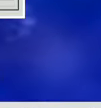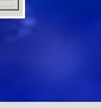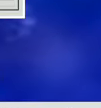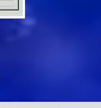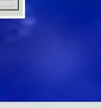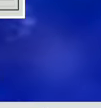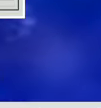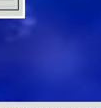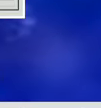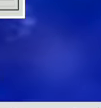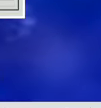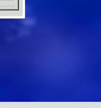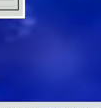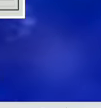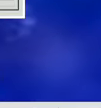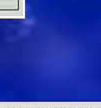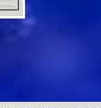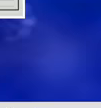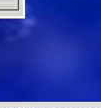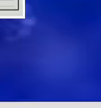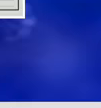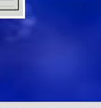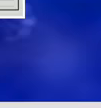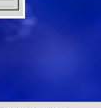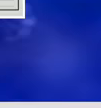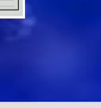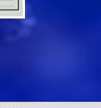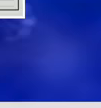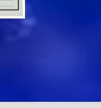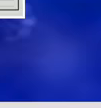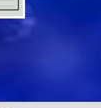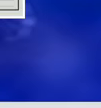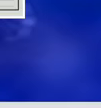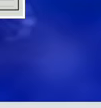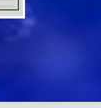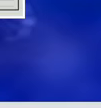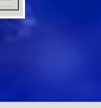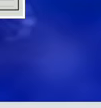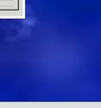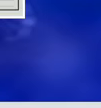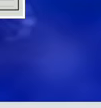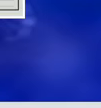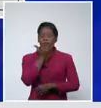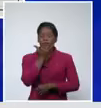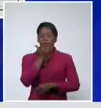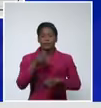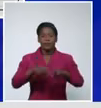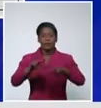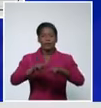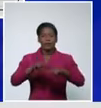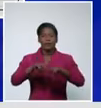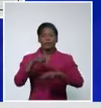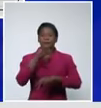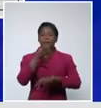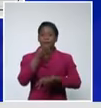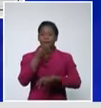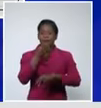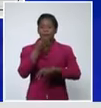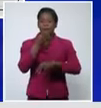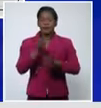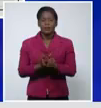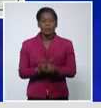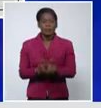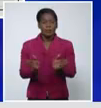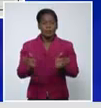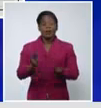meseta en los últimos días, con la mayor afectación en Habana Vieja, San Miguel del Padrón,